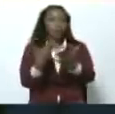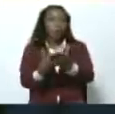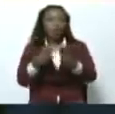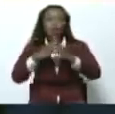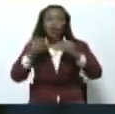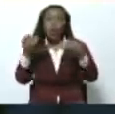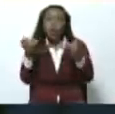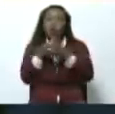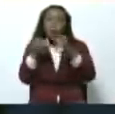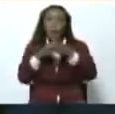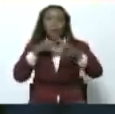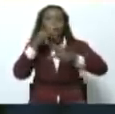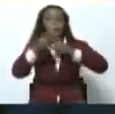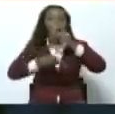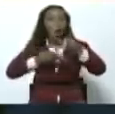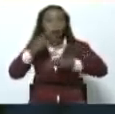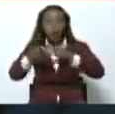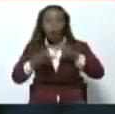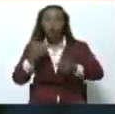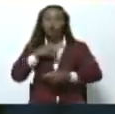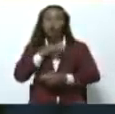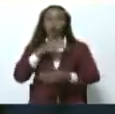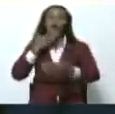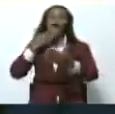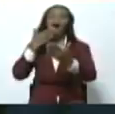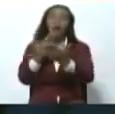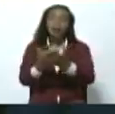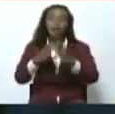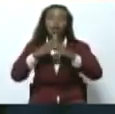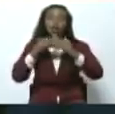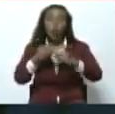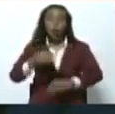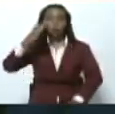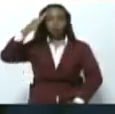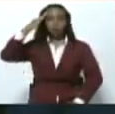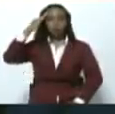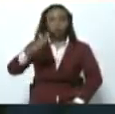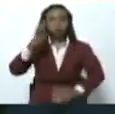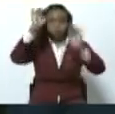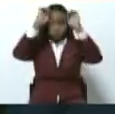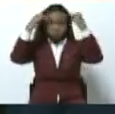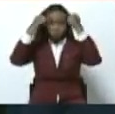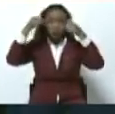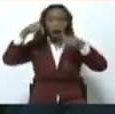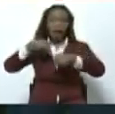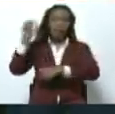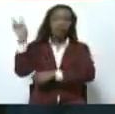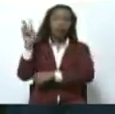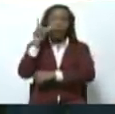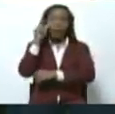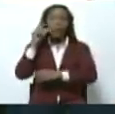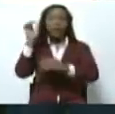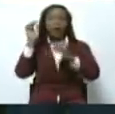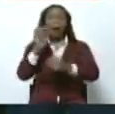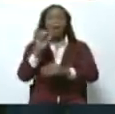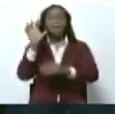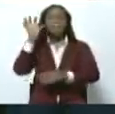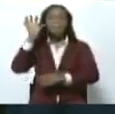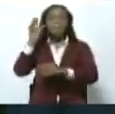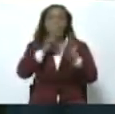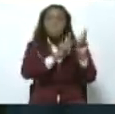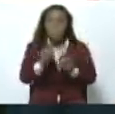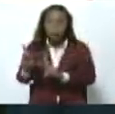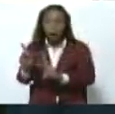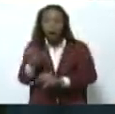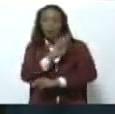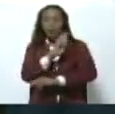partidos políticos. Le damos las gracias a todos los soldados y soldadas de Venezuela del Plan República, sin el